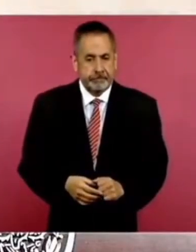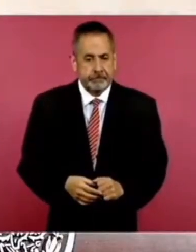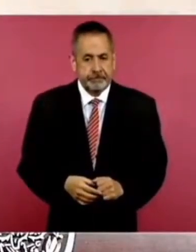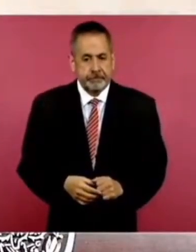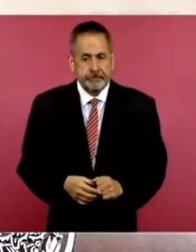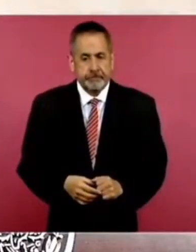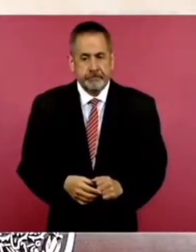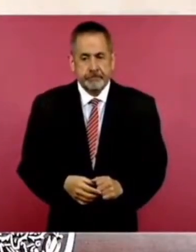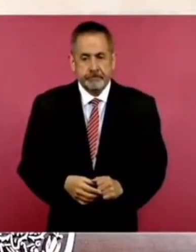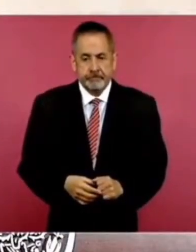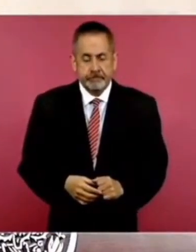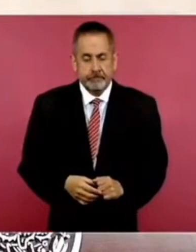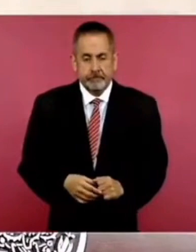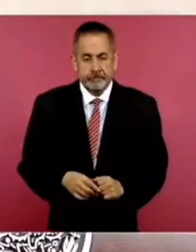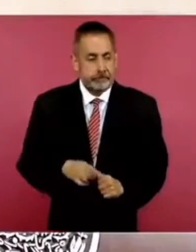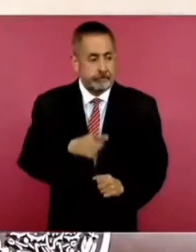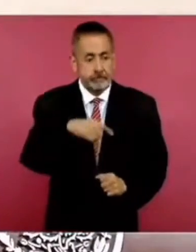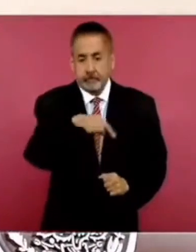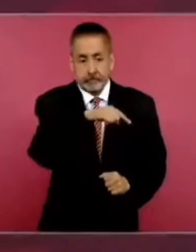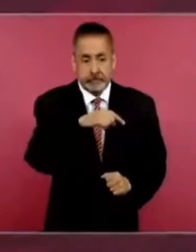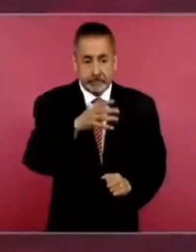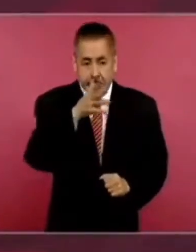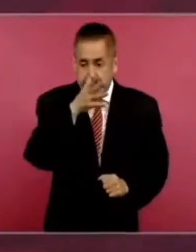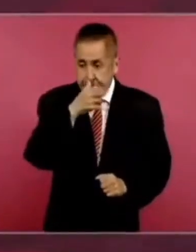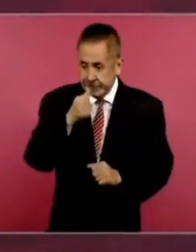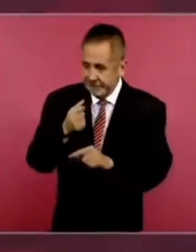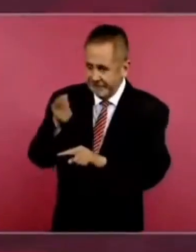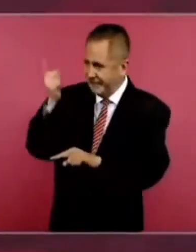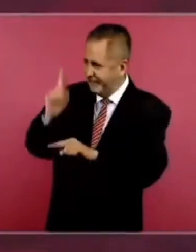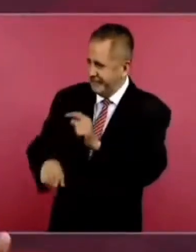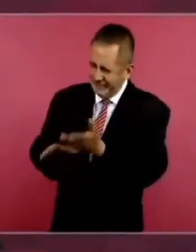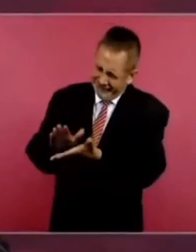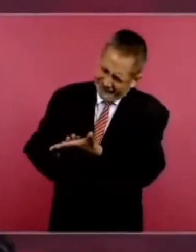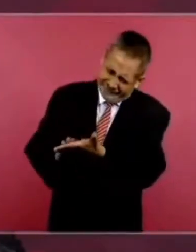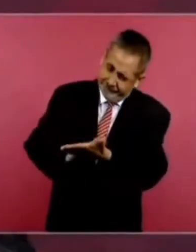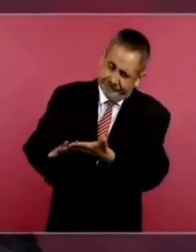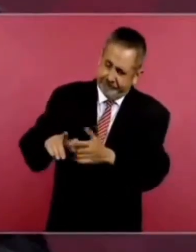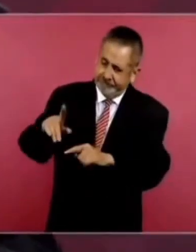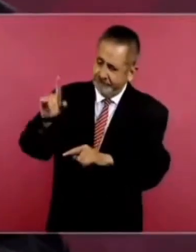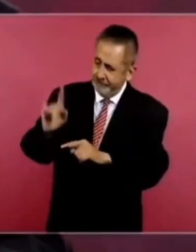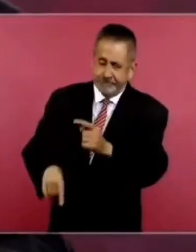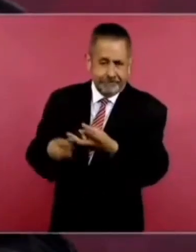como no alcanzaron a saquear